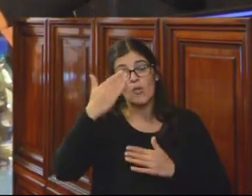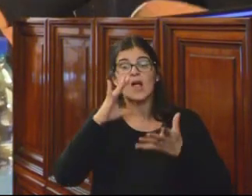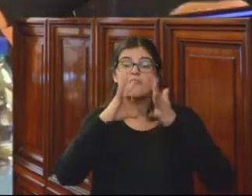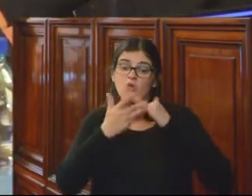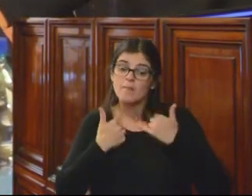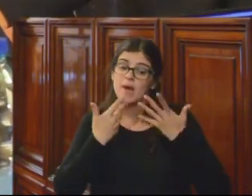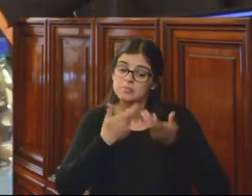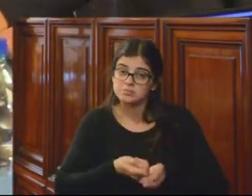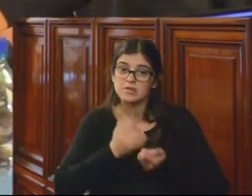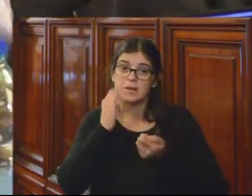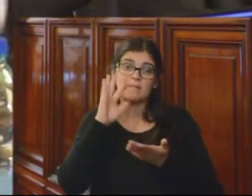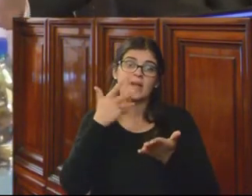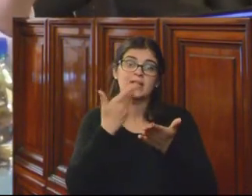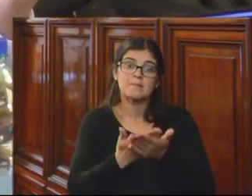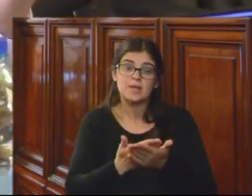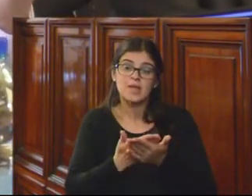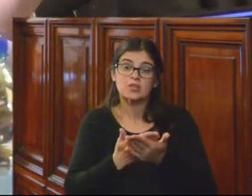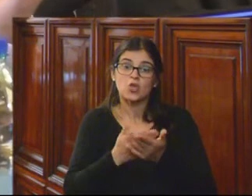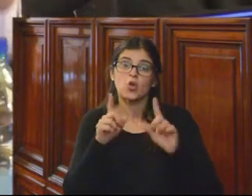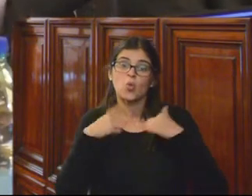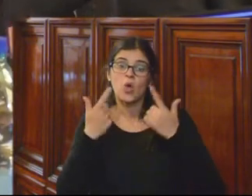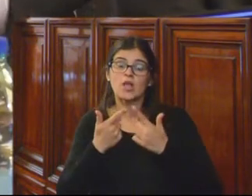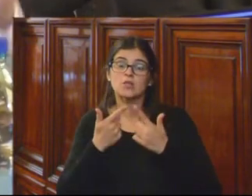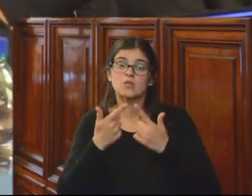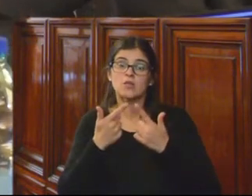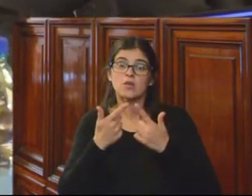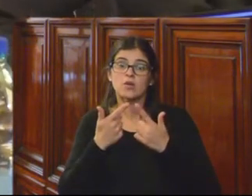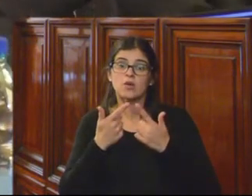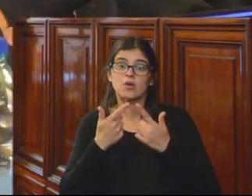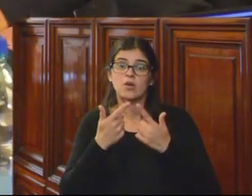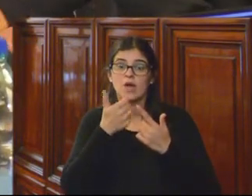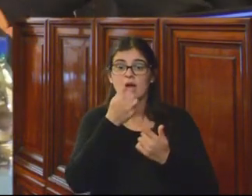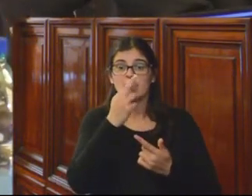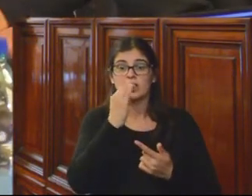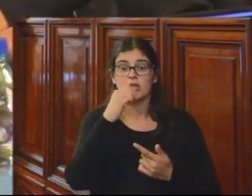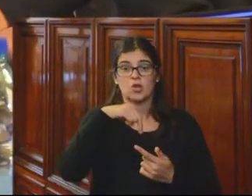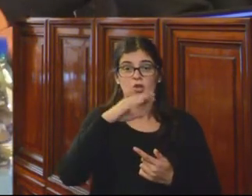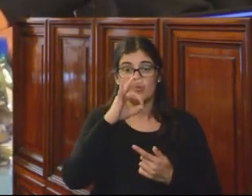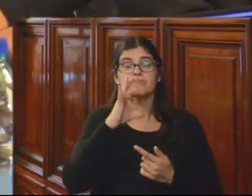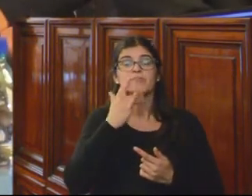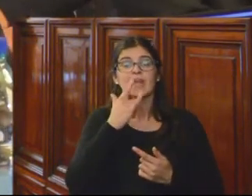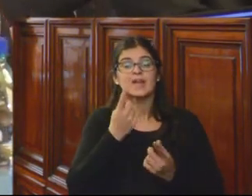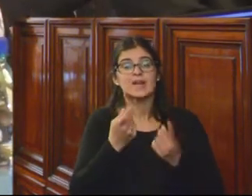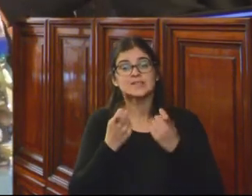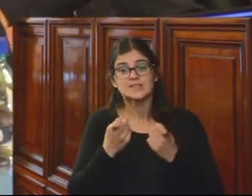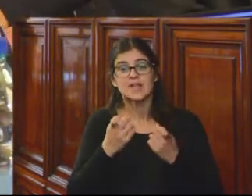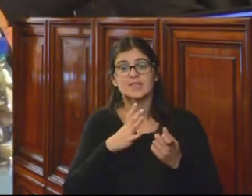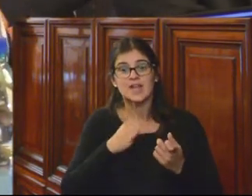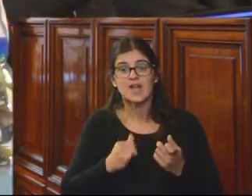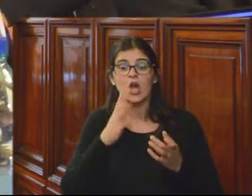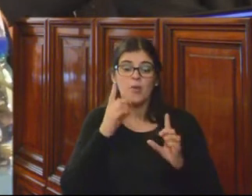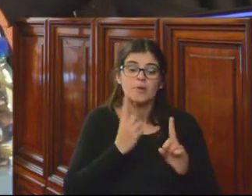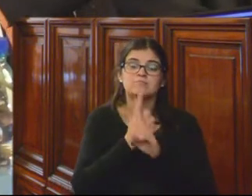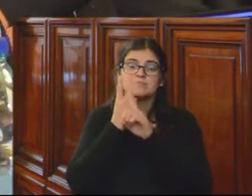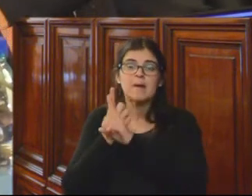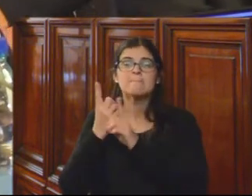y planteamiento de nuestro compatriota Adán Rincón sobre la necesidad de conseguir puntos de encuentro para